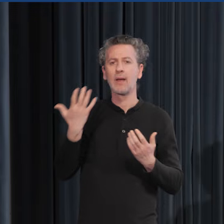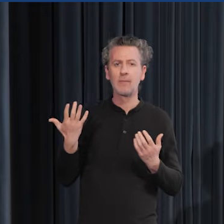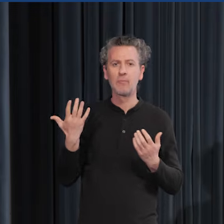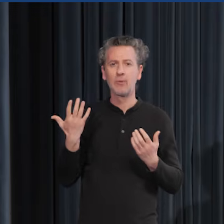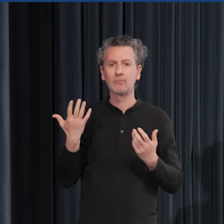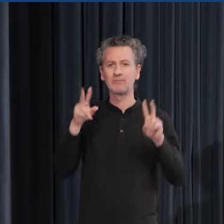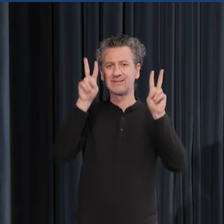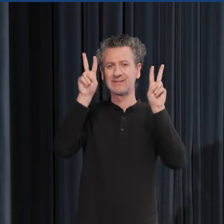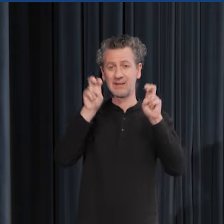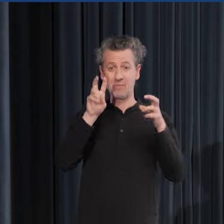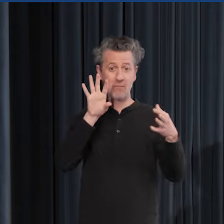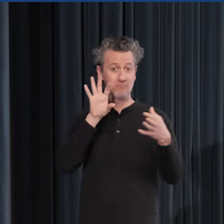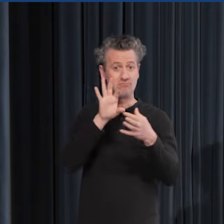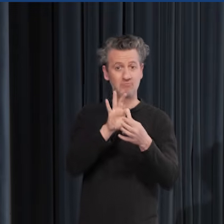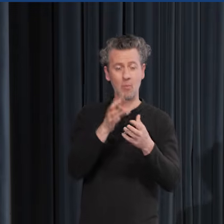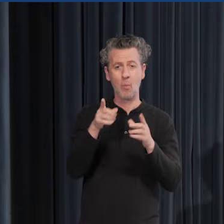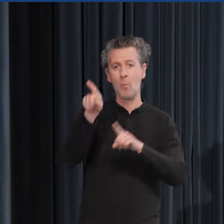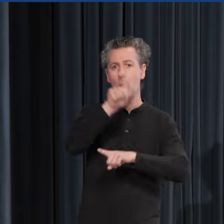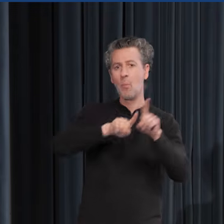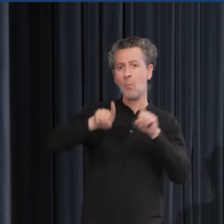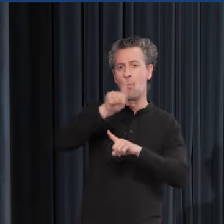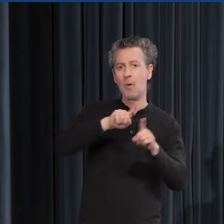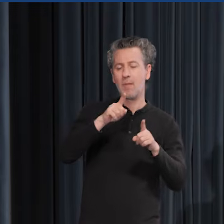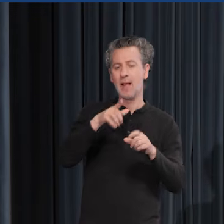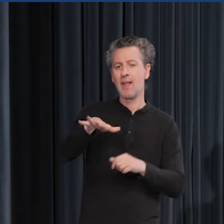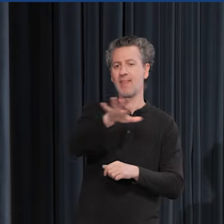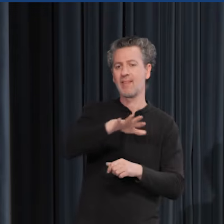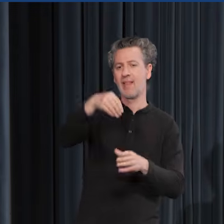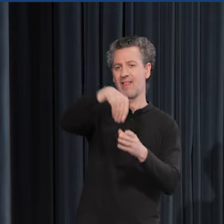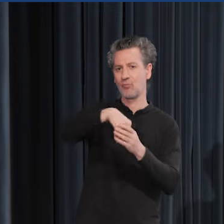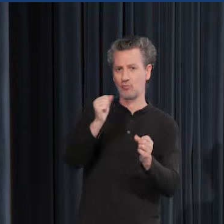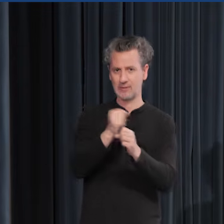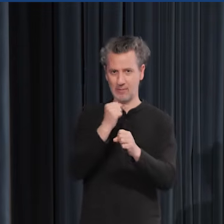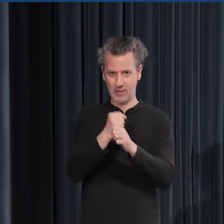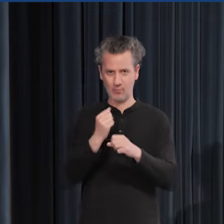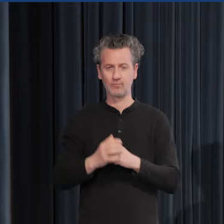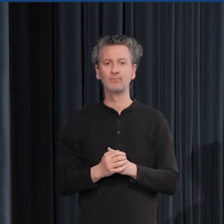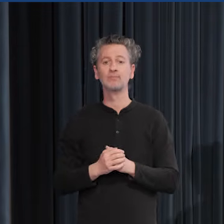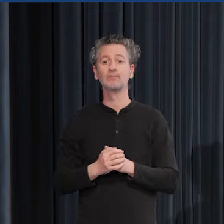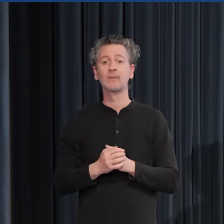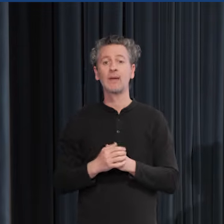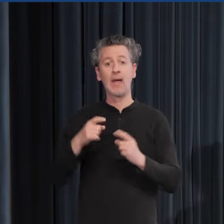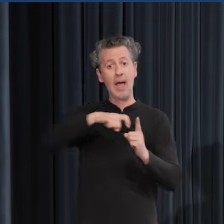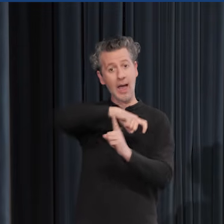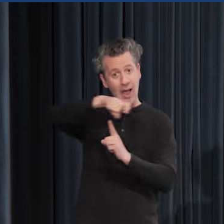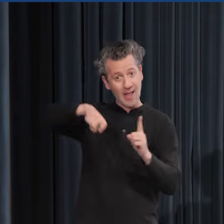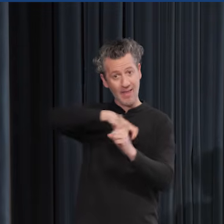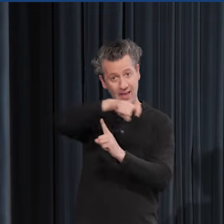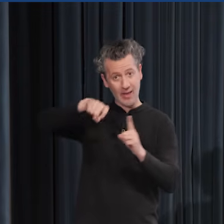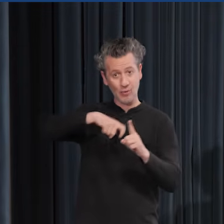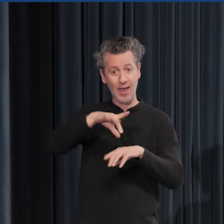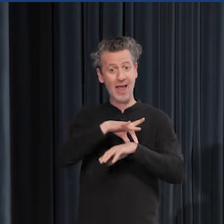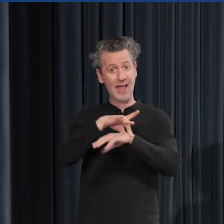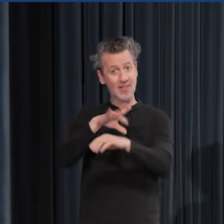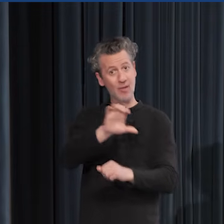acercarse a los problemas que puede haber en un lugar de trabajo. Para ello, cada año la Agencia